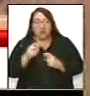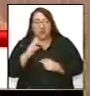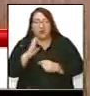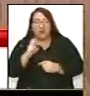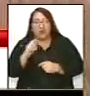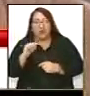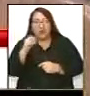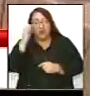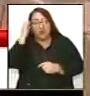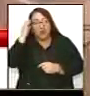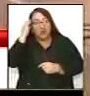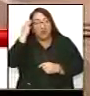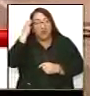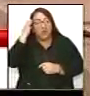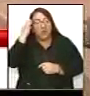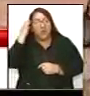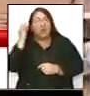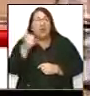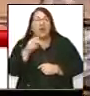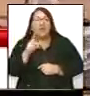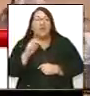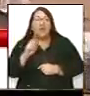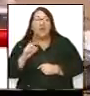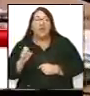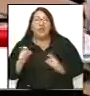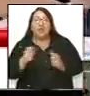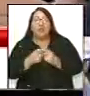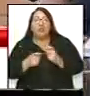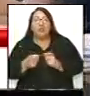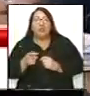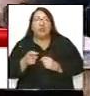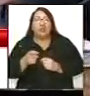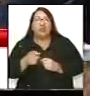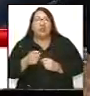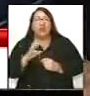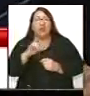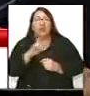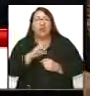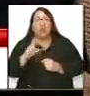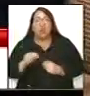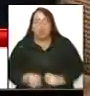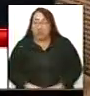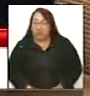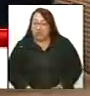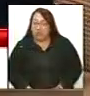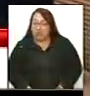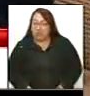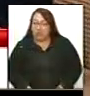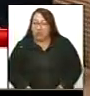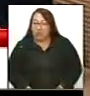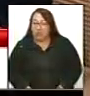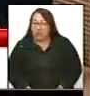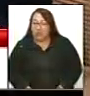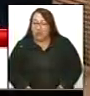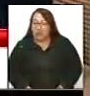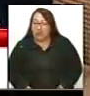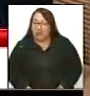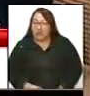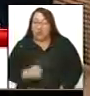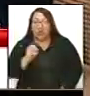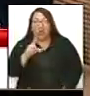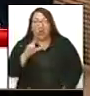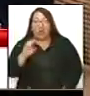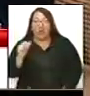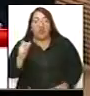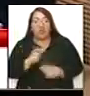Ananculí, la congresista Gladys Andrade, el congresista Edilberto Curro, el congresista Alberto Oliva, la congresista